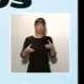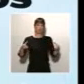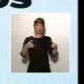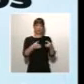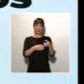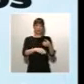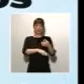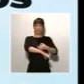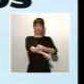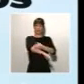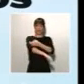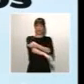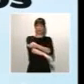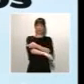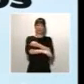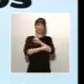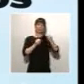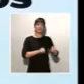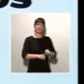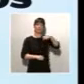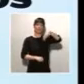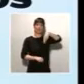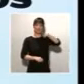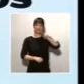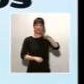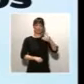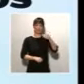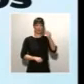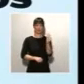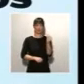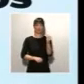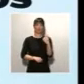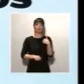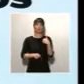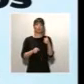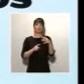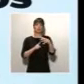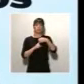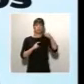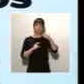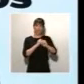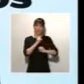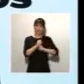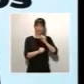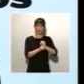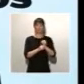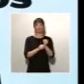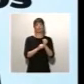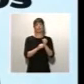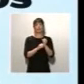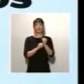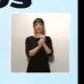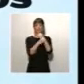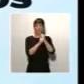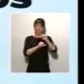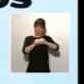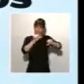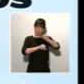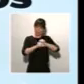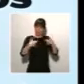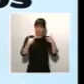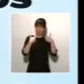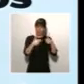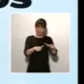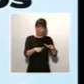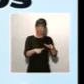NRBQ, Nuclear, Biológica, Química, ha procedido a la desinfección de un